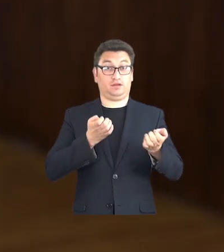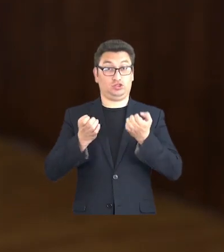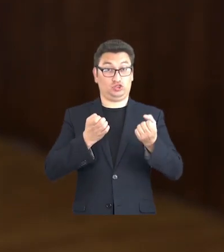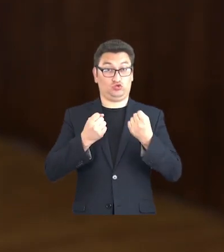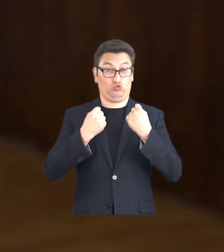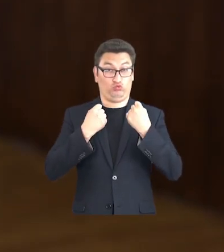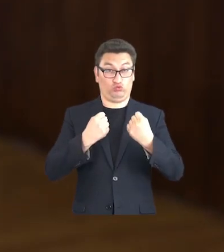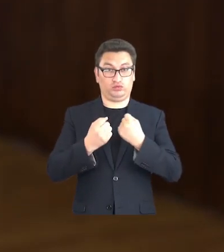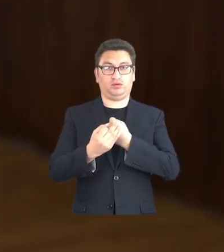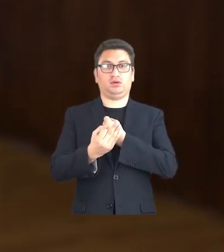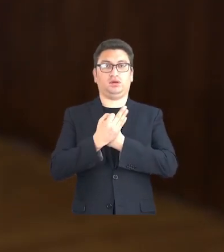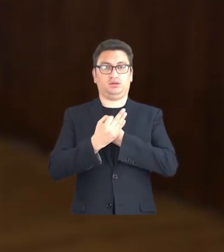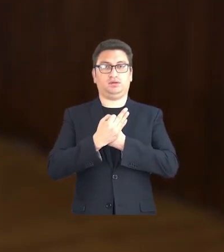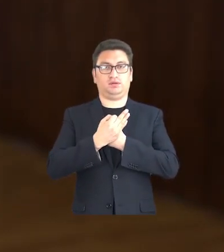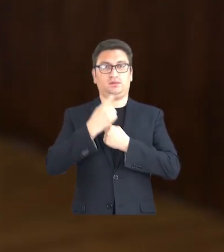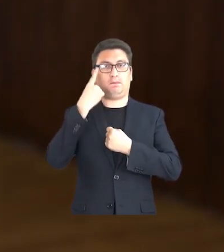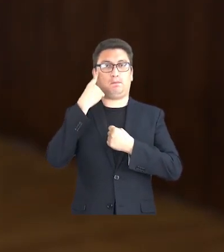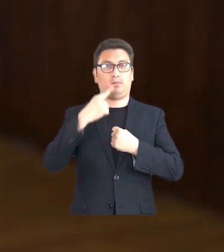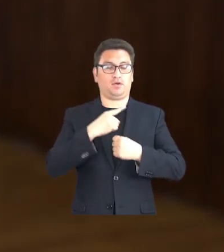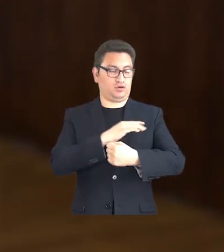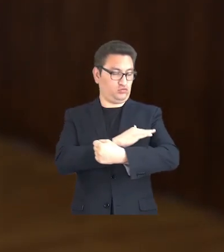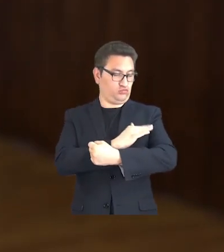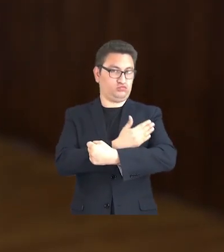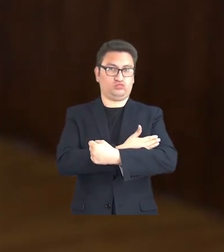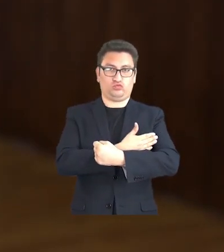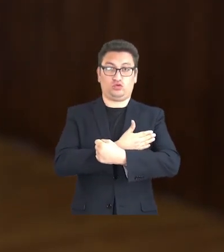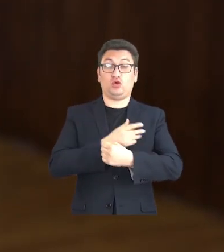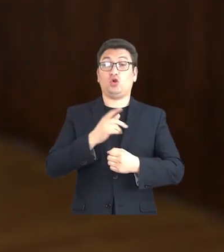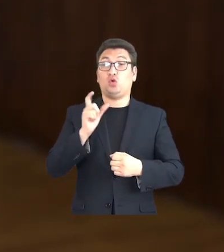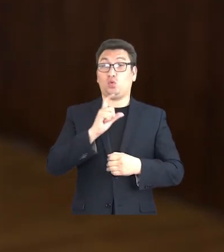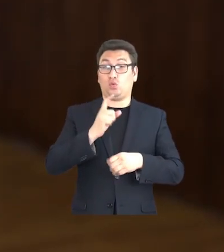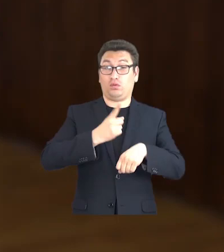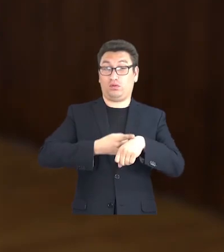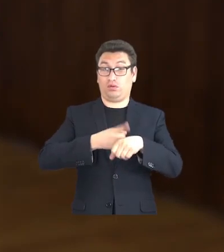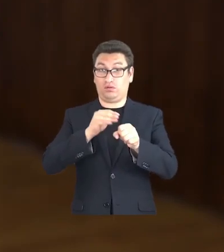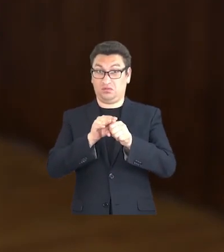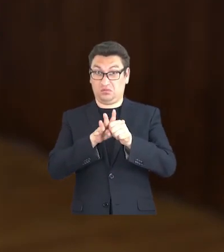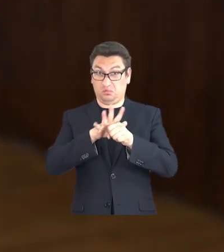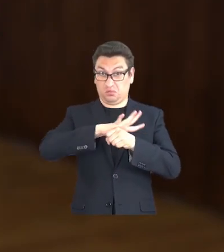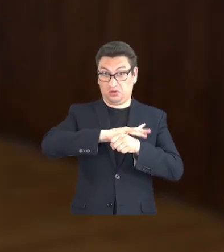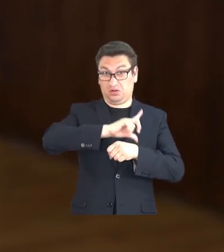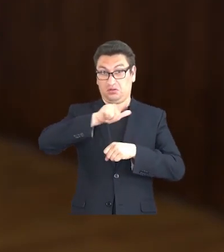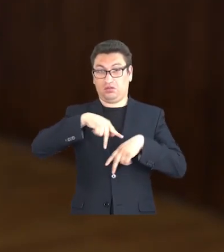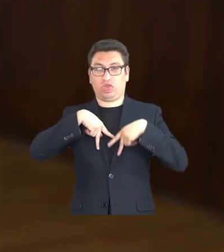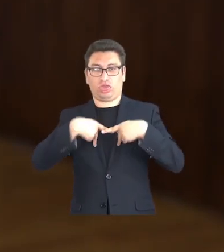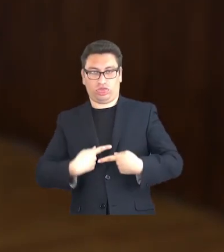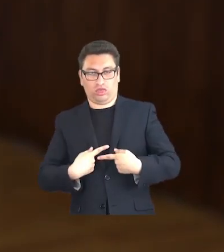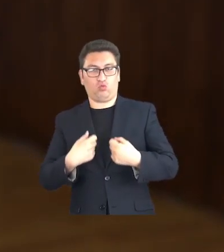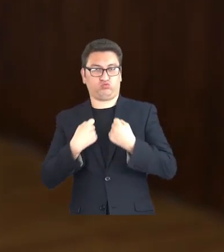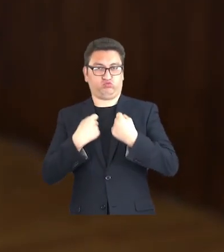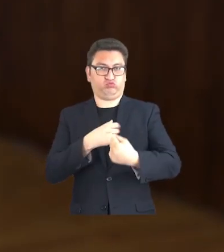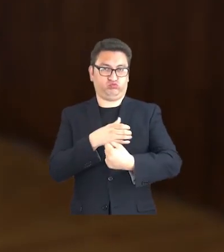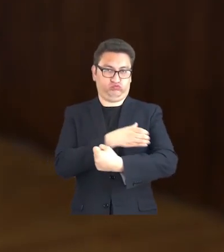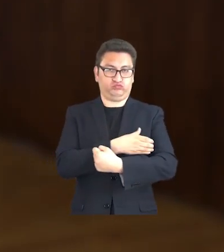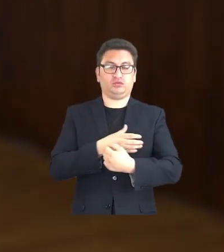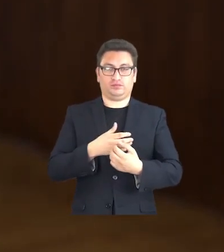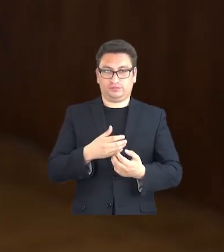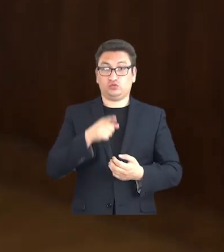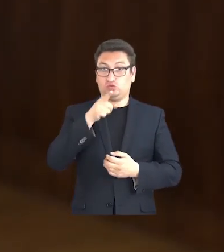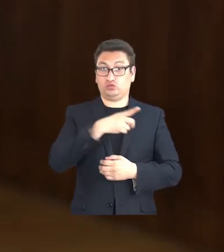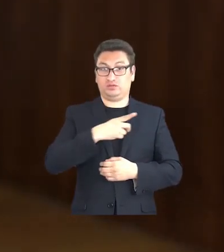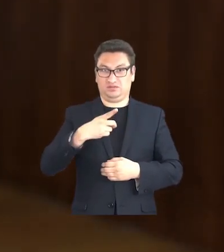Los ejercicios de fortalecimiento ayudarán a mejorar los músculos que se han debilitado como resultado de la enfermedad de